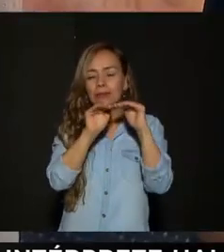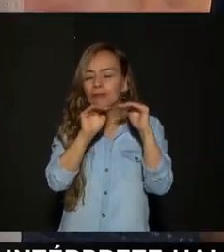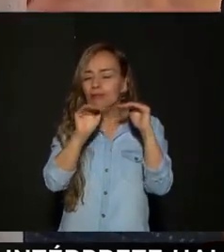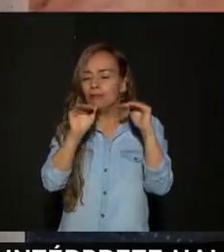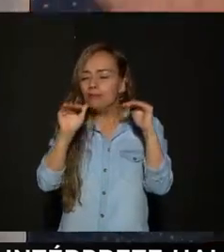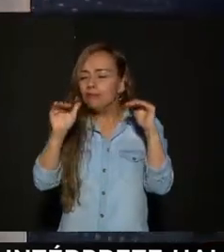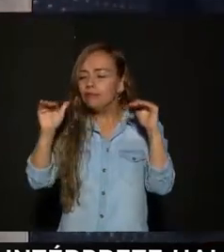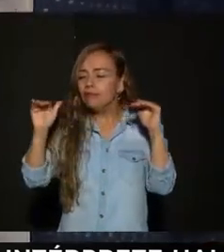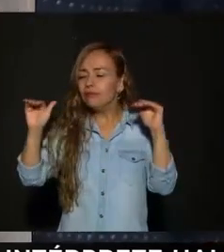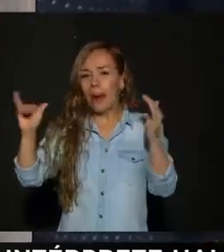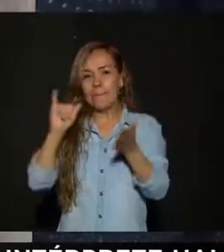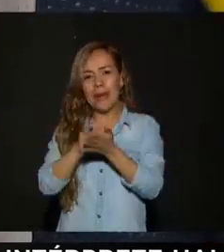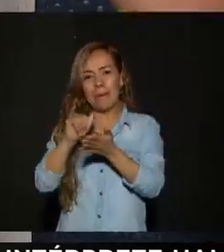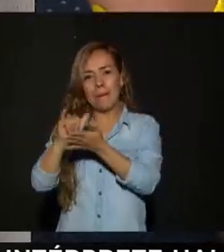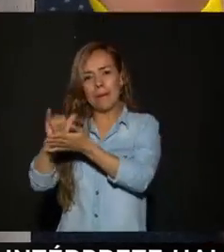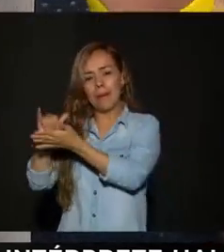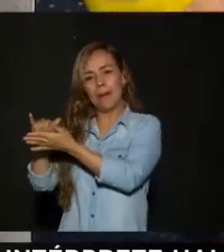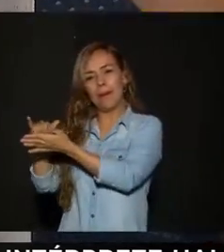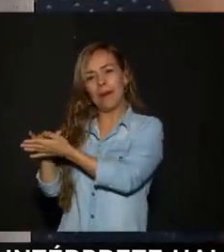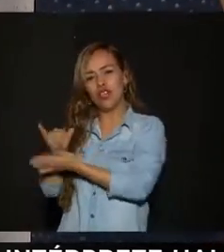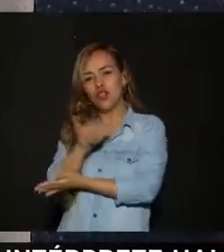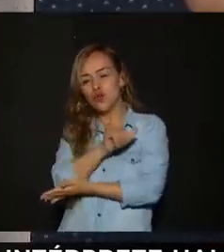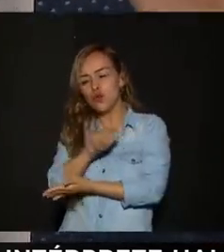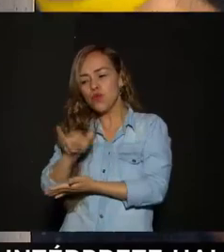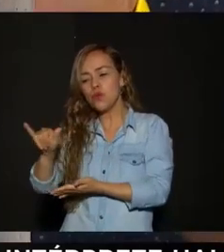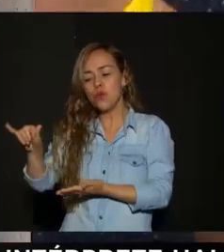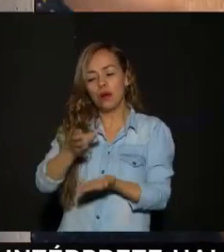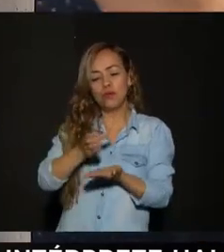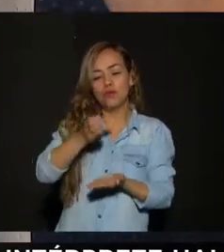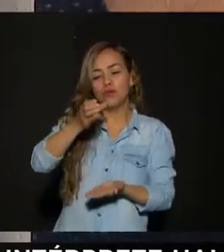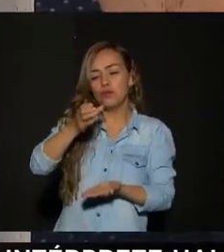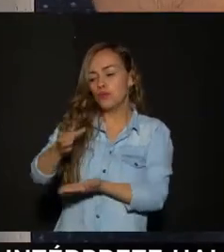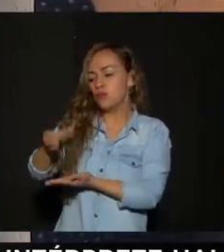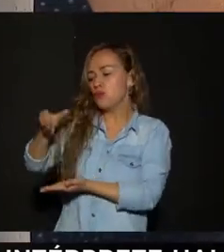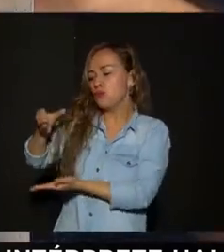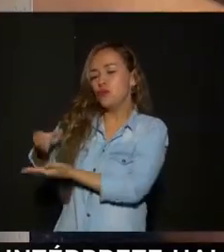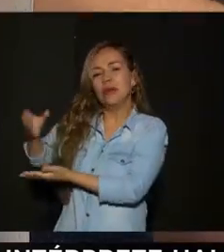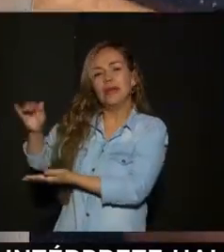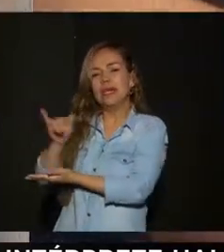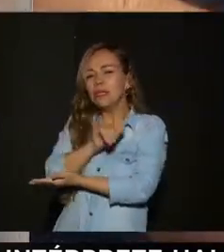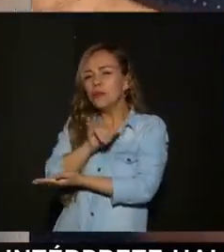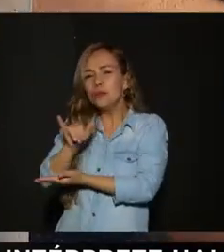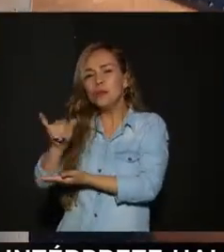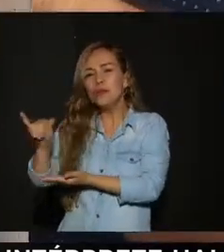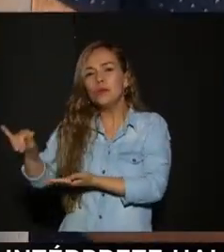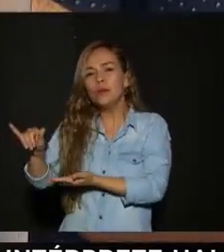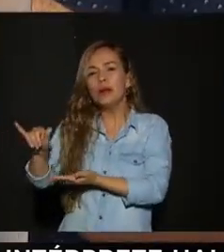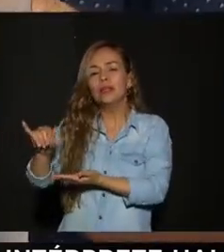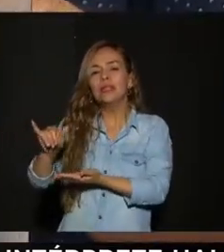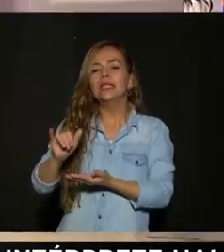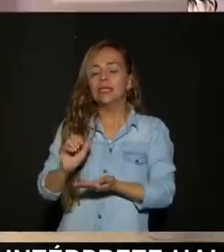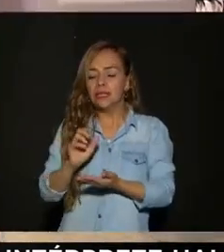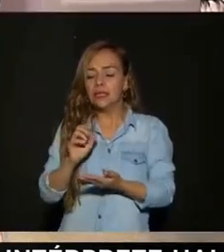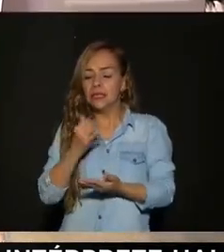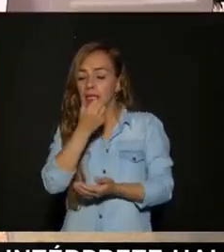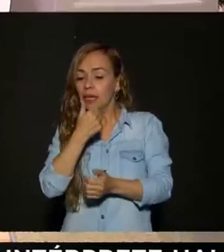clave poder tener las mismas botellas para uno, digamos, tener la misma altura, encontrar los diferentes sonidos que la misma